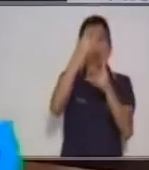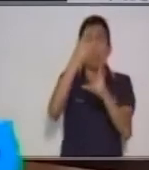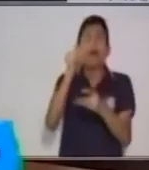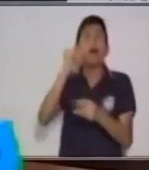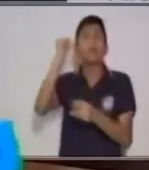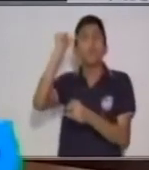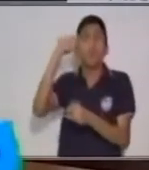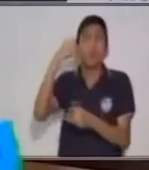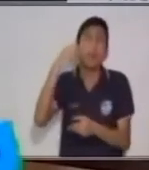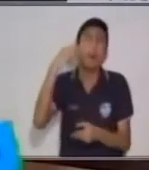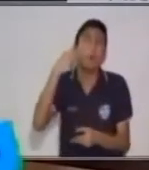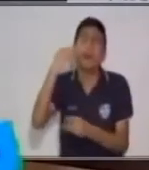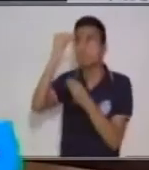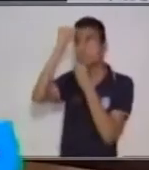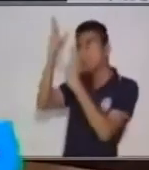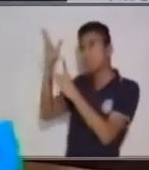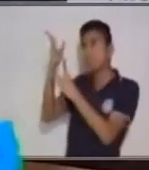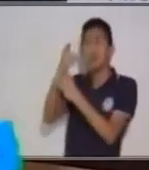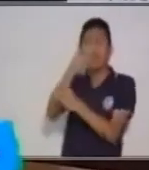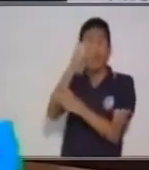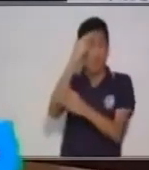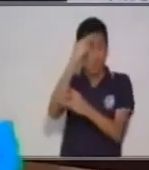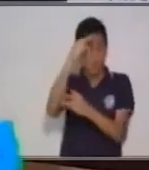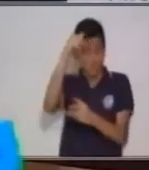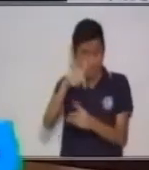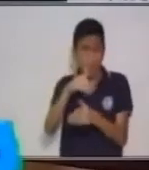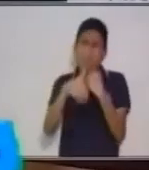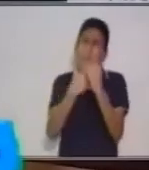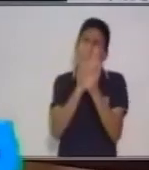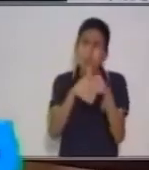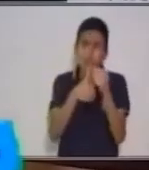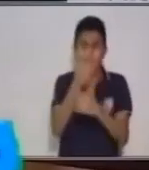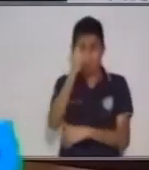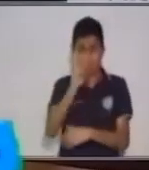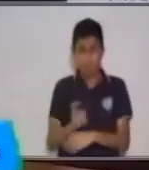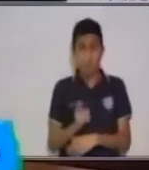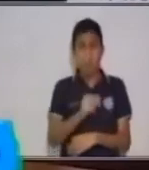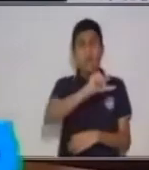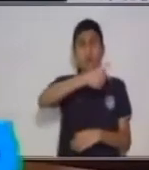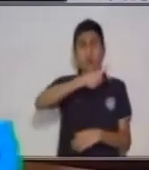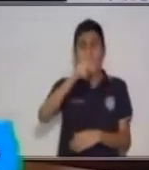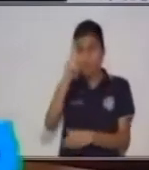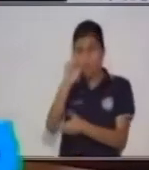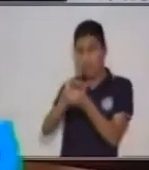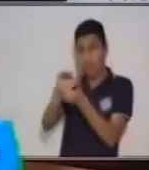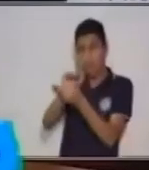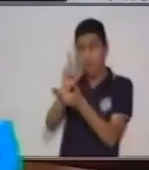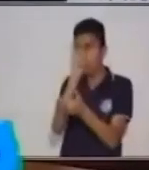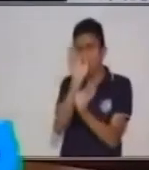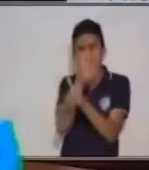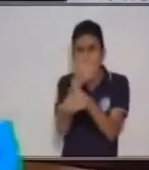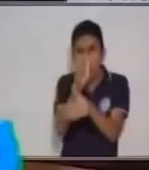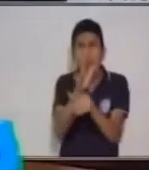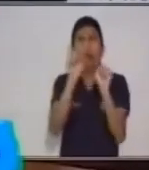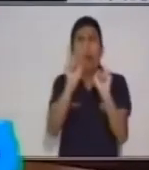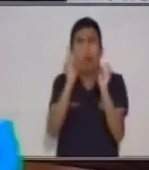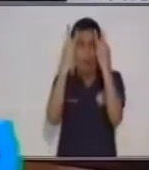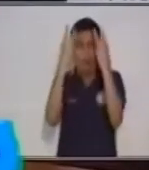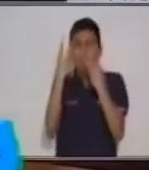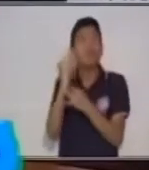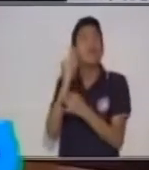Y recordamos un dato muy importante. Lávate las manos constantemente con agua y con jabón. Si no posees, puedes utilizar